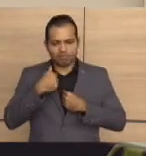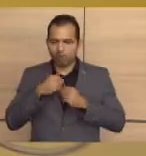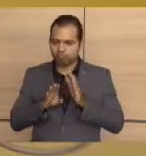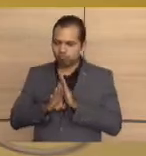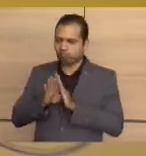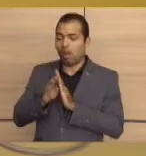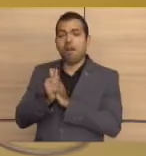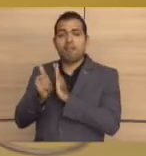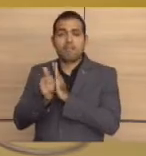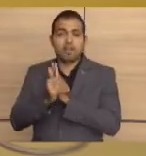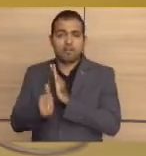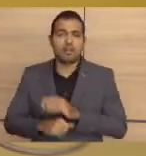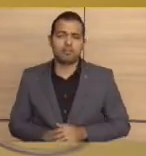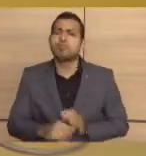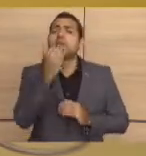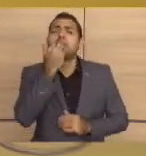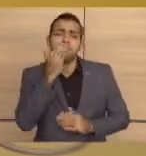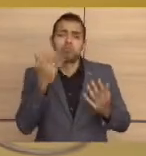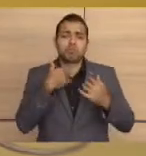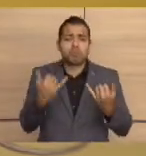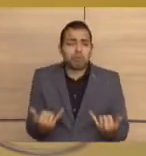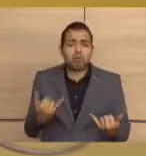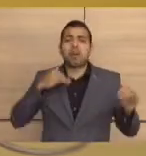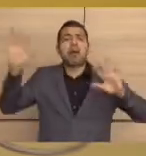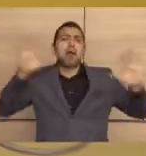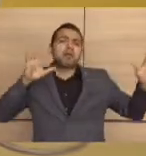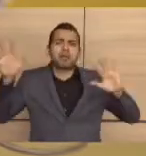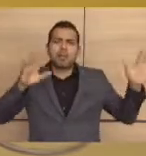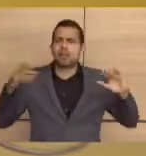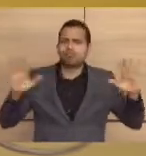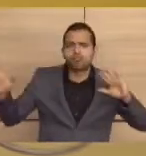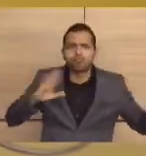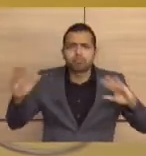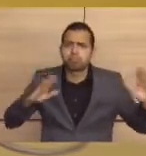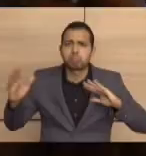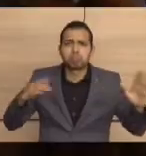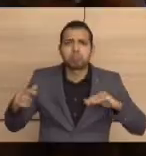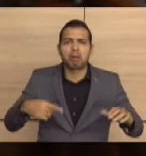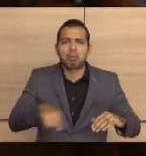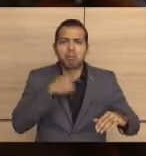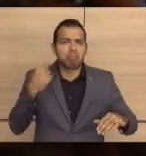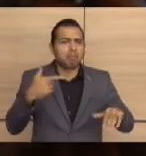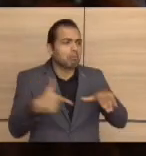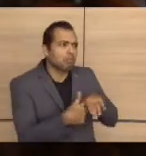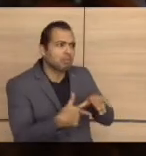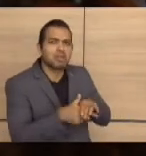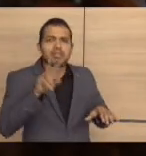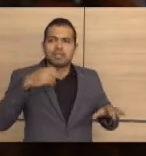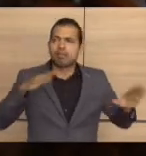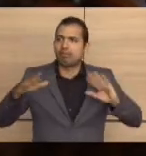y no cojo ni una, me meten 7 goles, pero el otro día tengo que llegar y pararme, ponerme los guayos, los guantes y volverme a parar en el